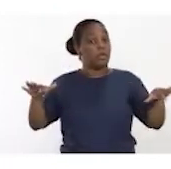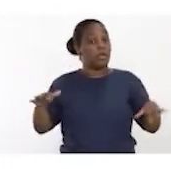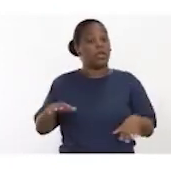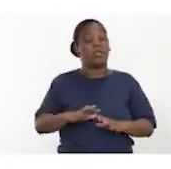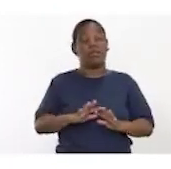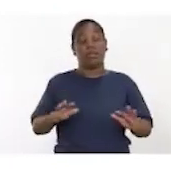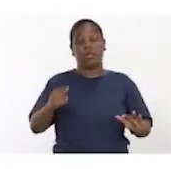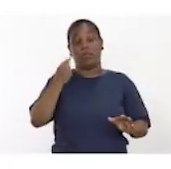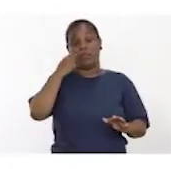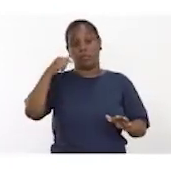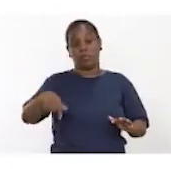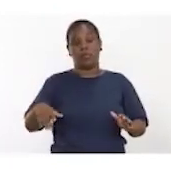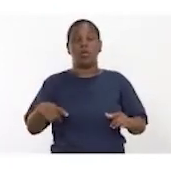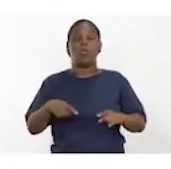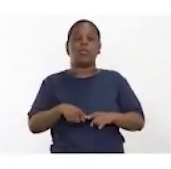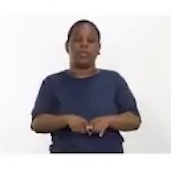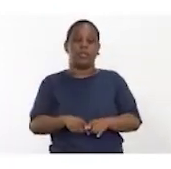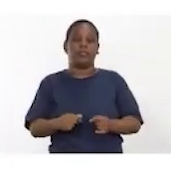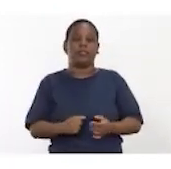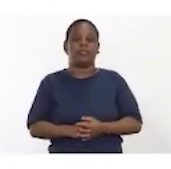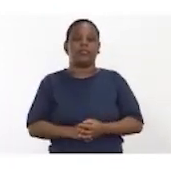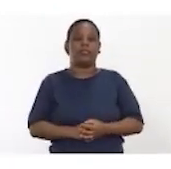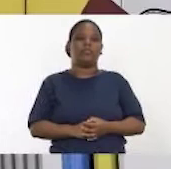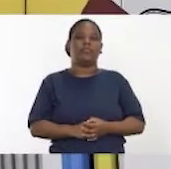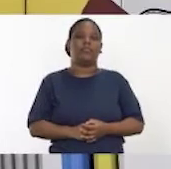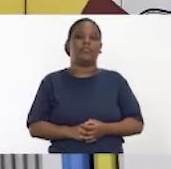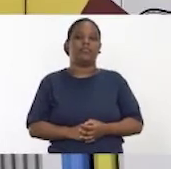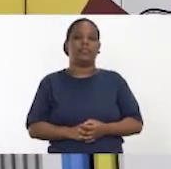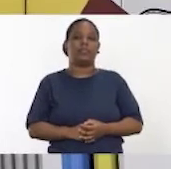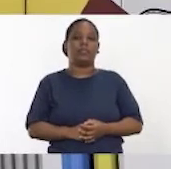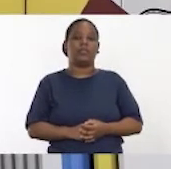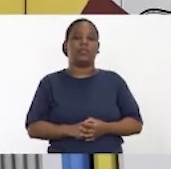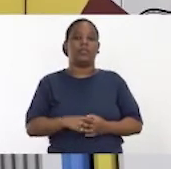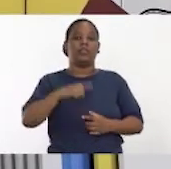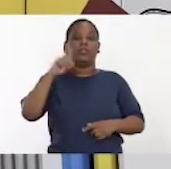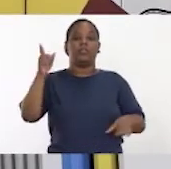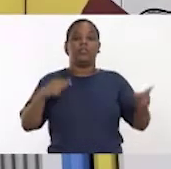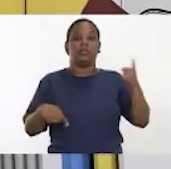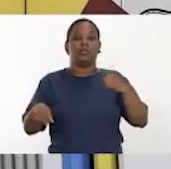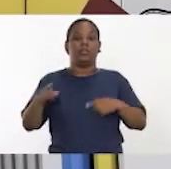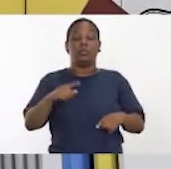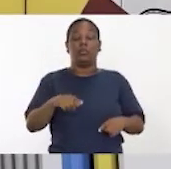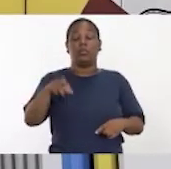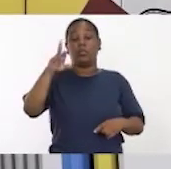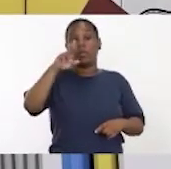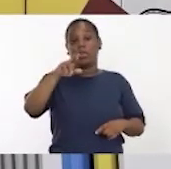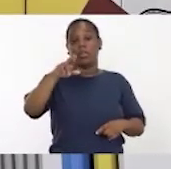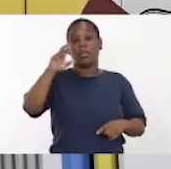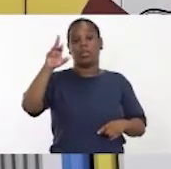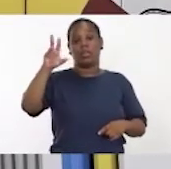por separado, ya las vemos las dos unidas. Circuito RLC.